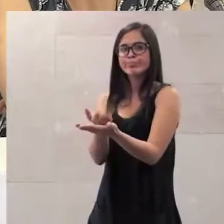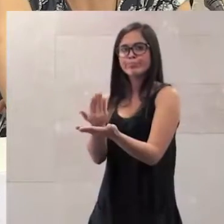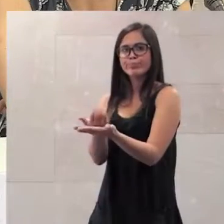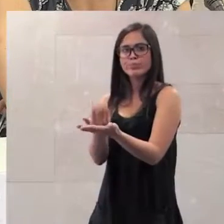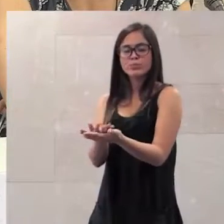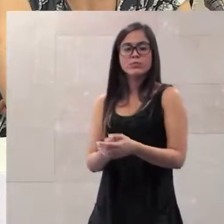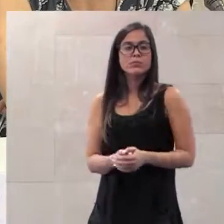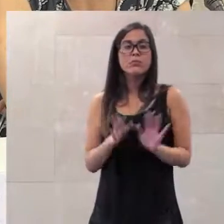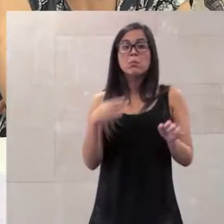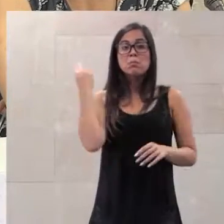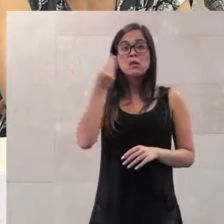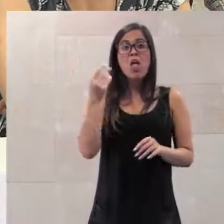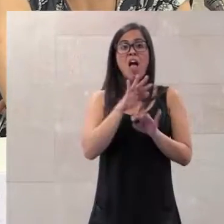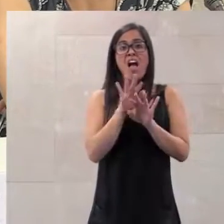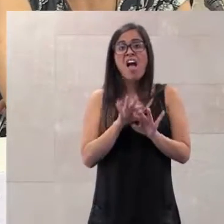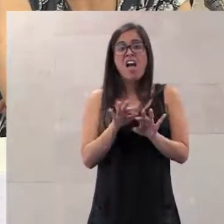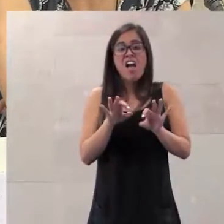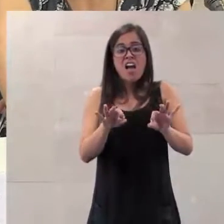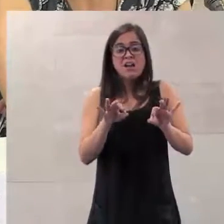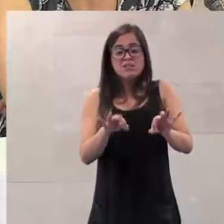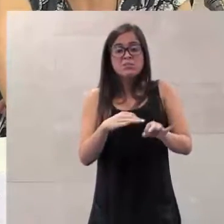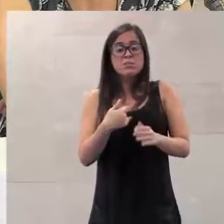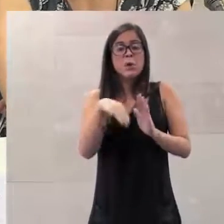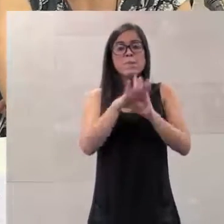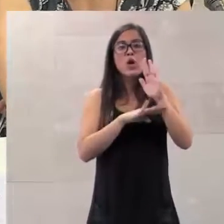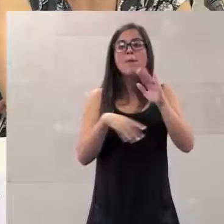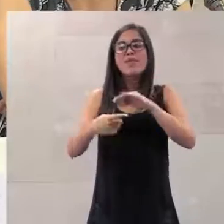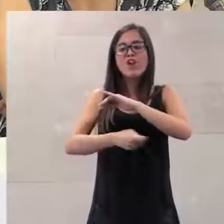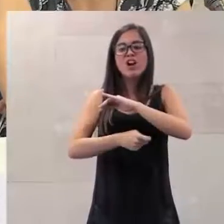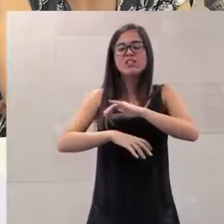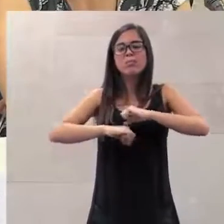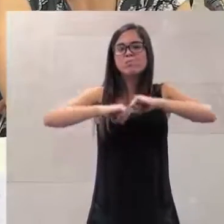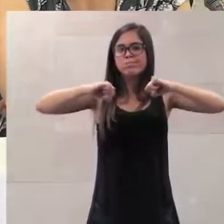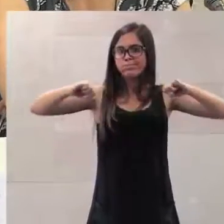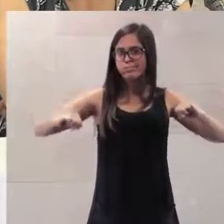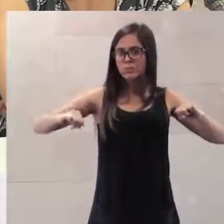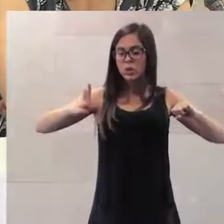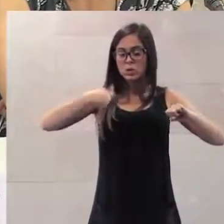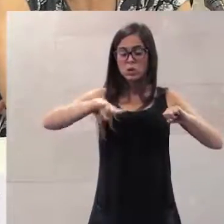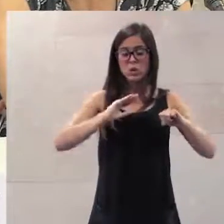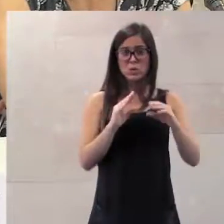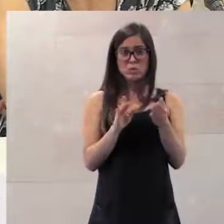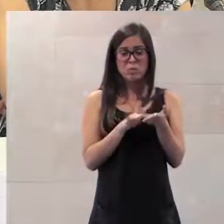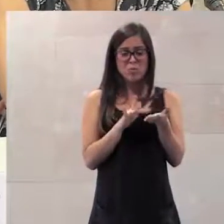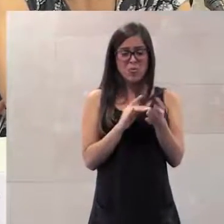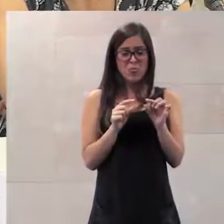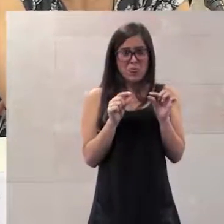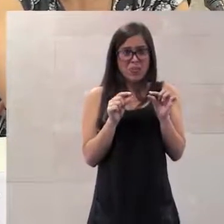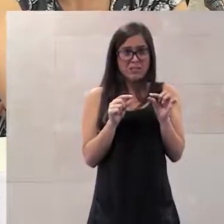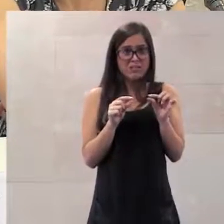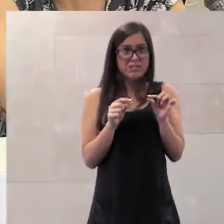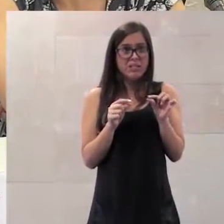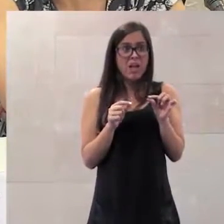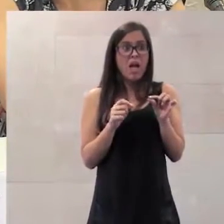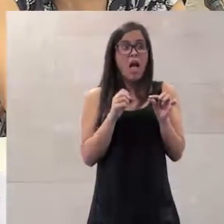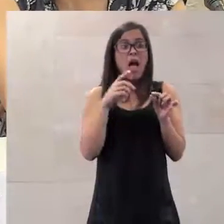esa manera yo creo que se ha ido conformando la programación de Gasteiz. Como os digo, empezamos con un folleto pequeñito. Cada año he traído unos